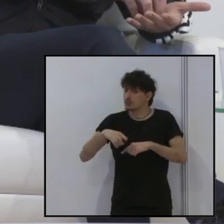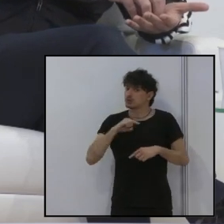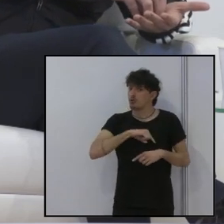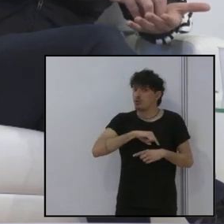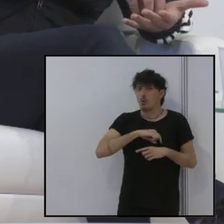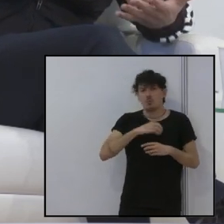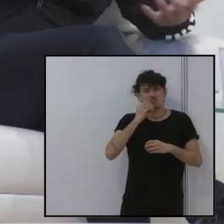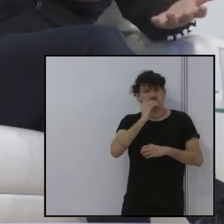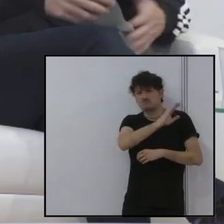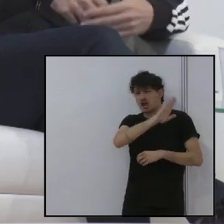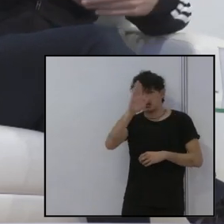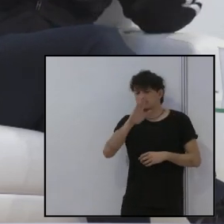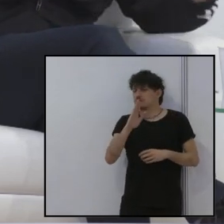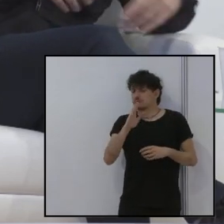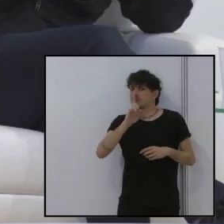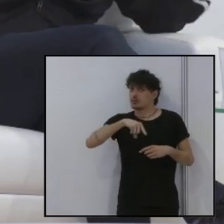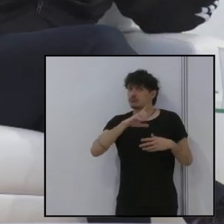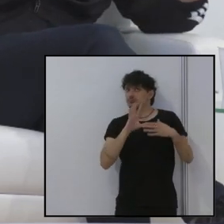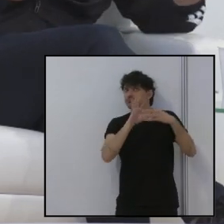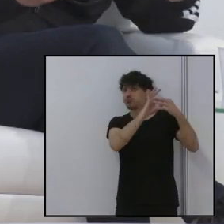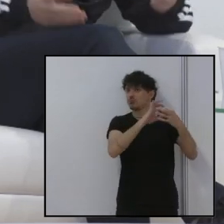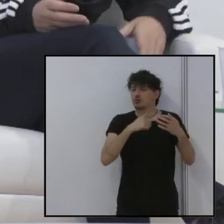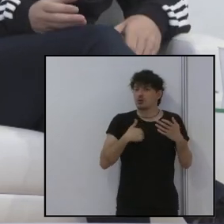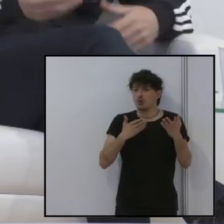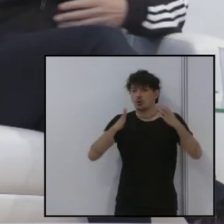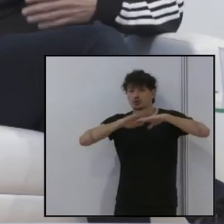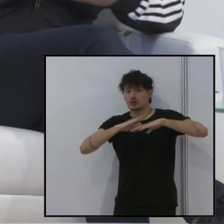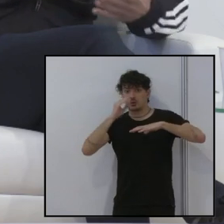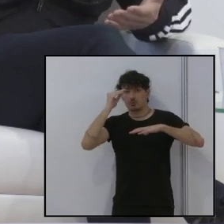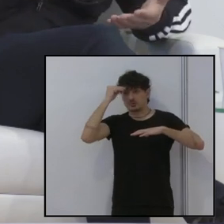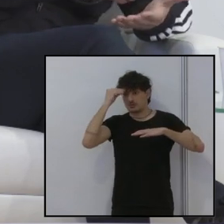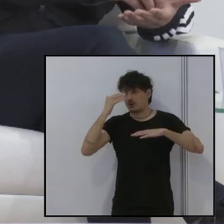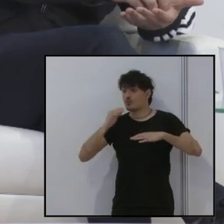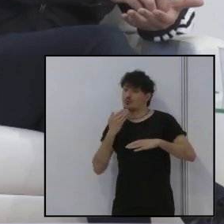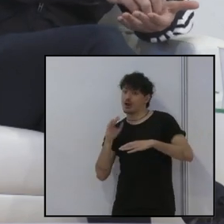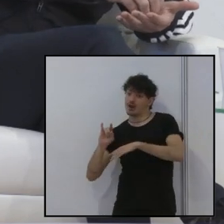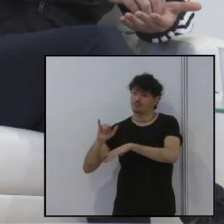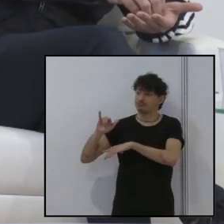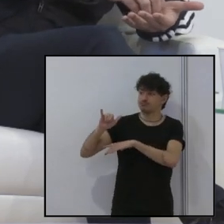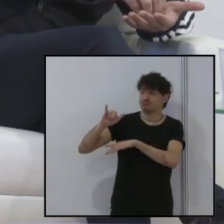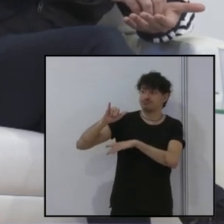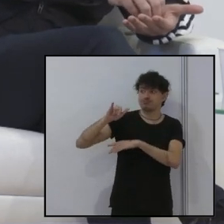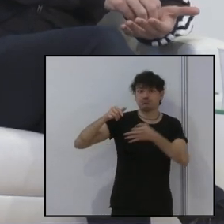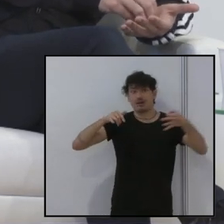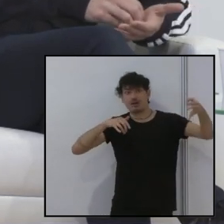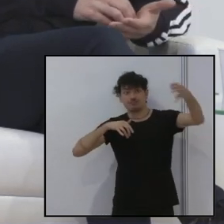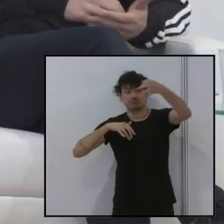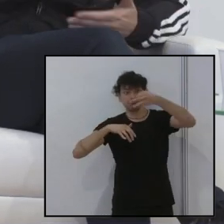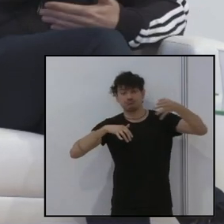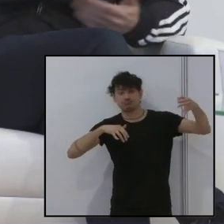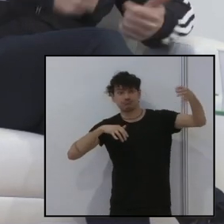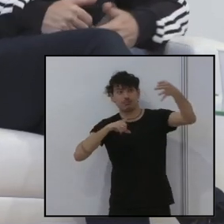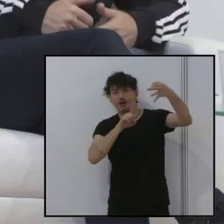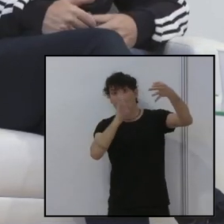desde aquí y entonces disfrutas de las noches en que creías que ibas en una nave, pero emocionalmente también pasas mucho miedo cuando revives las sensaciones de que